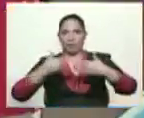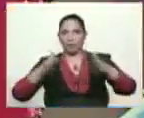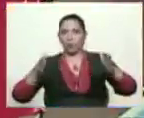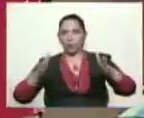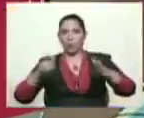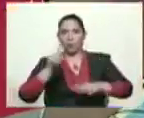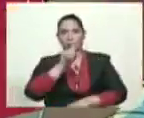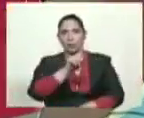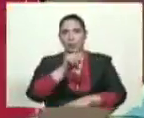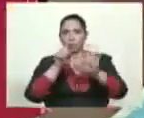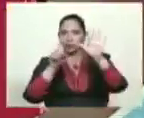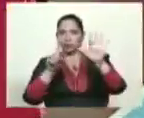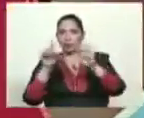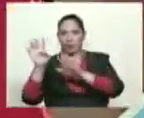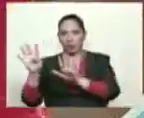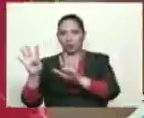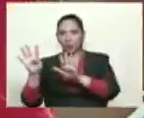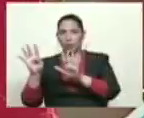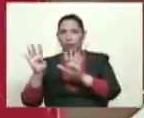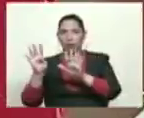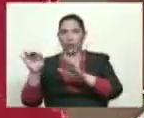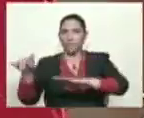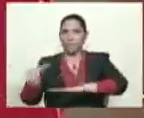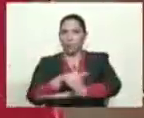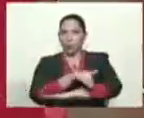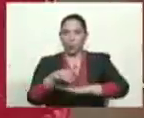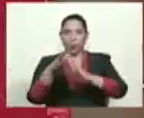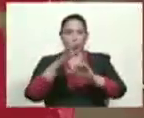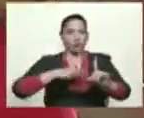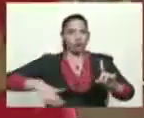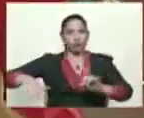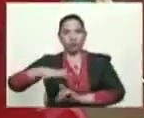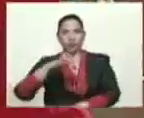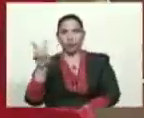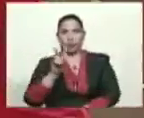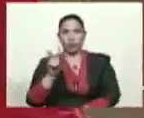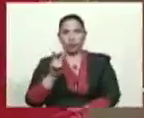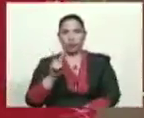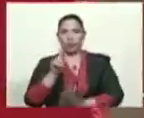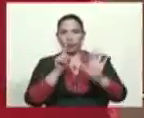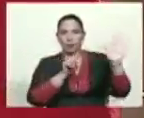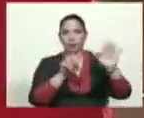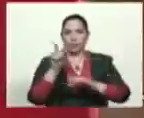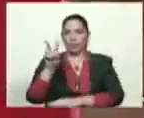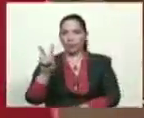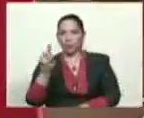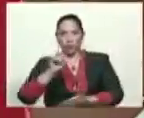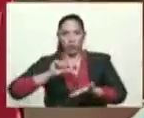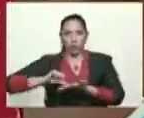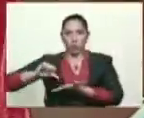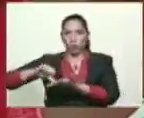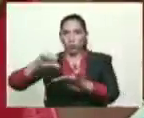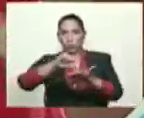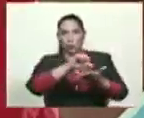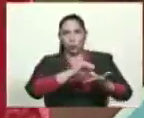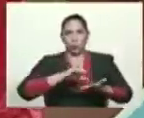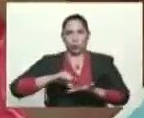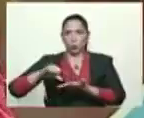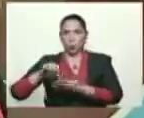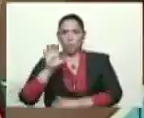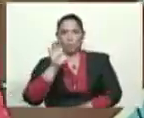169 bulevares en todo el territorio nacional son 62 ciudades del país